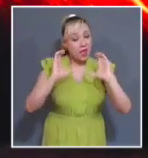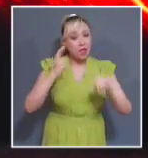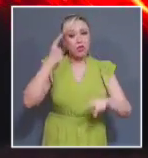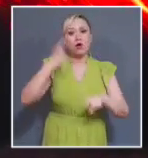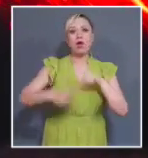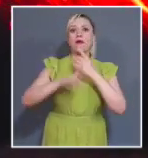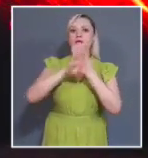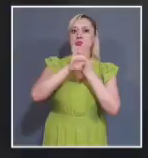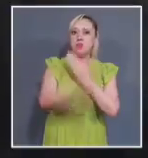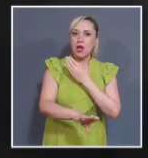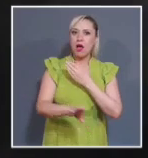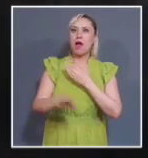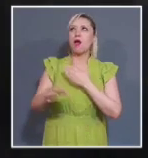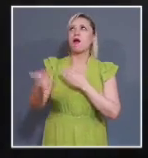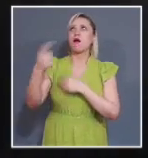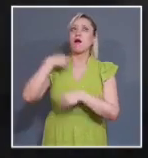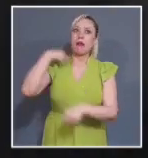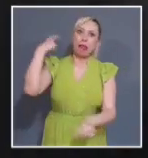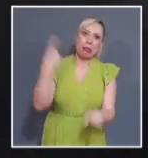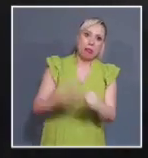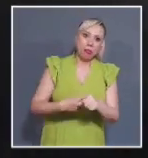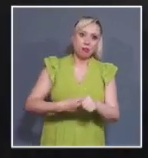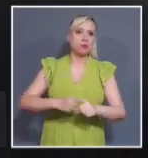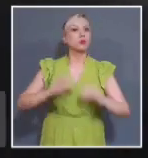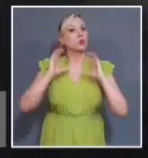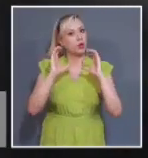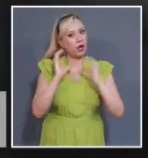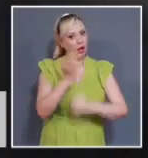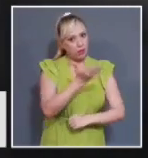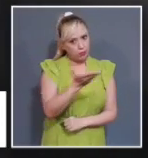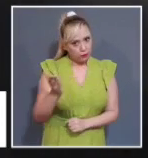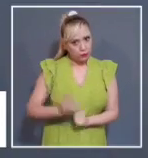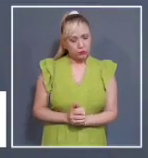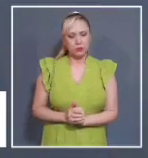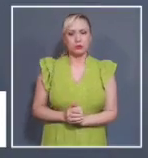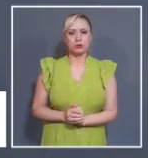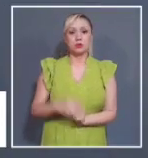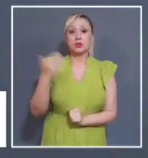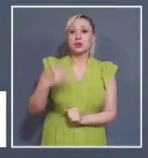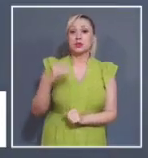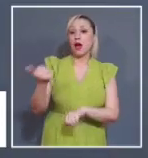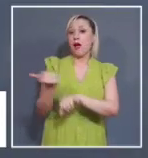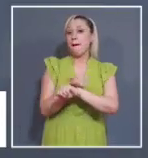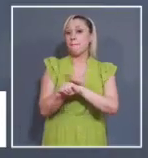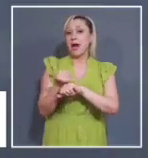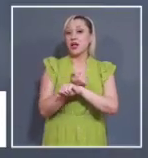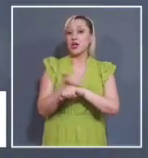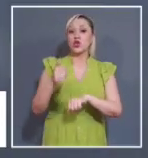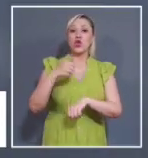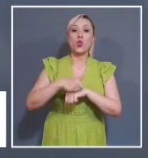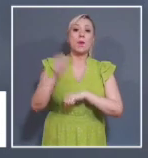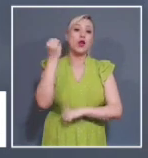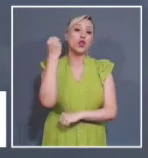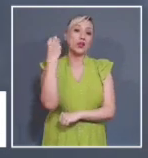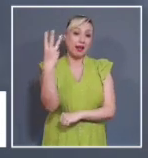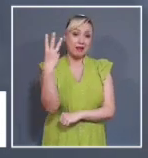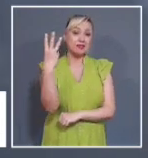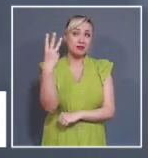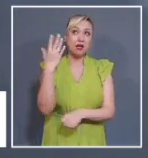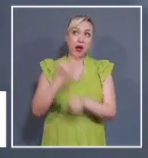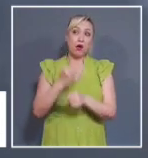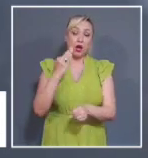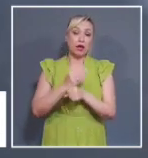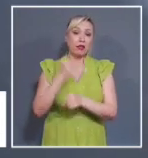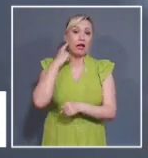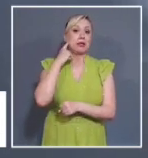salud. Tras la alerta semáforo amarillo fase 3 del volcán Popocatépetl, este lunes se suspendieron las clases